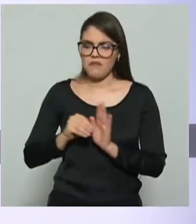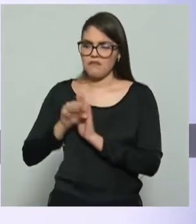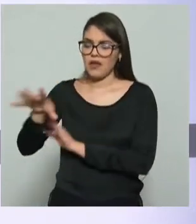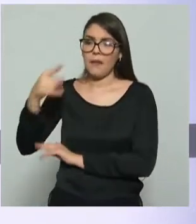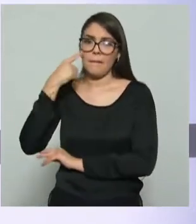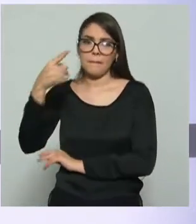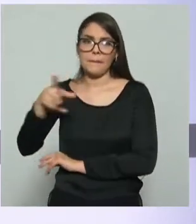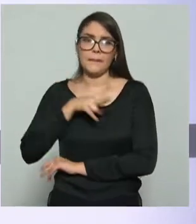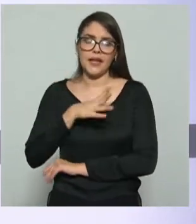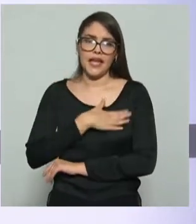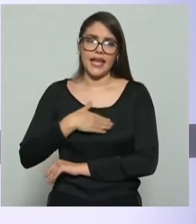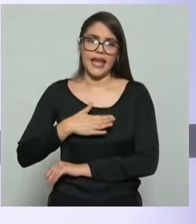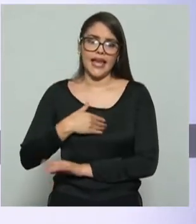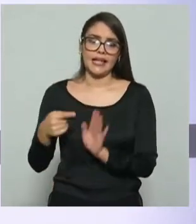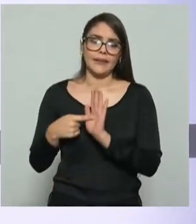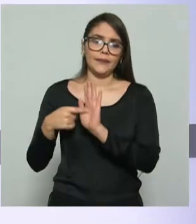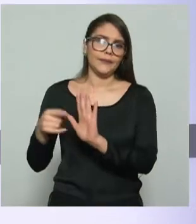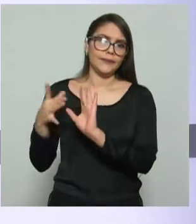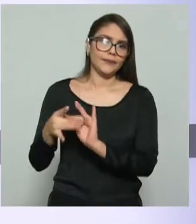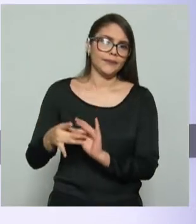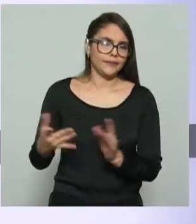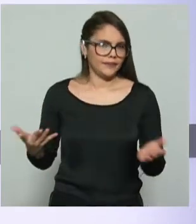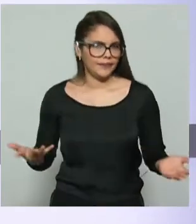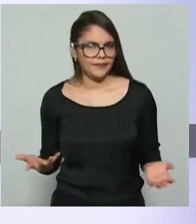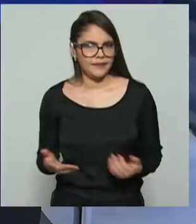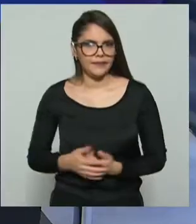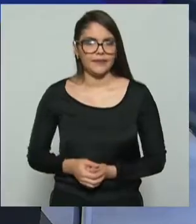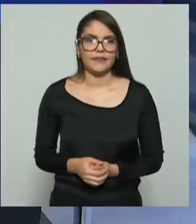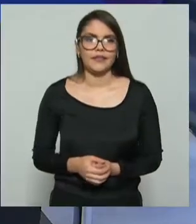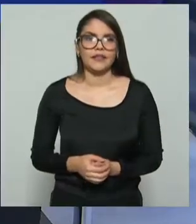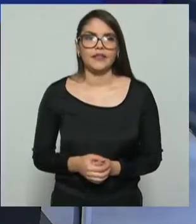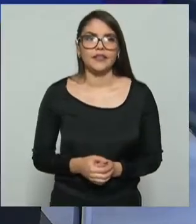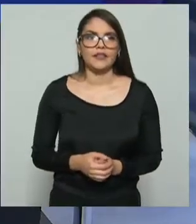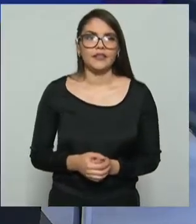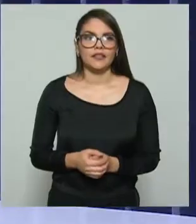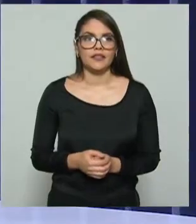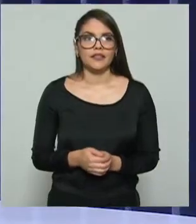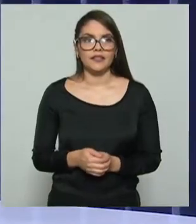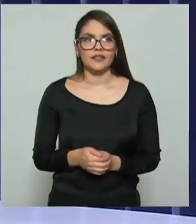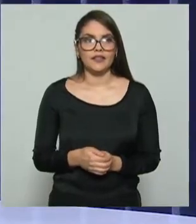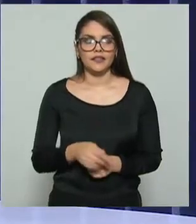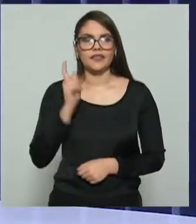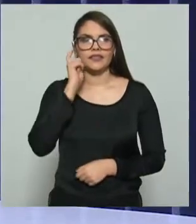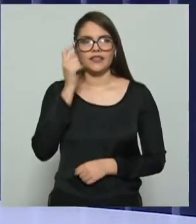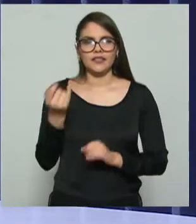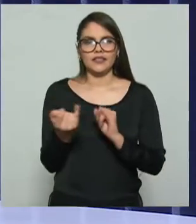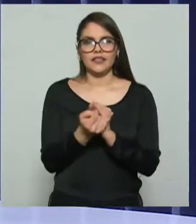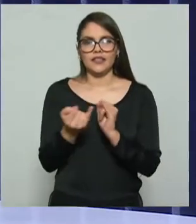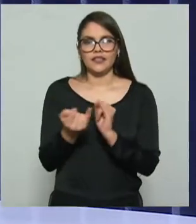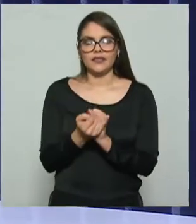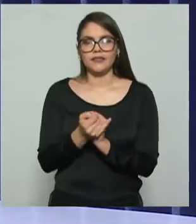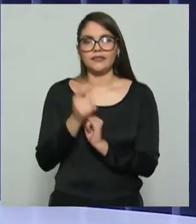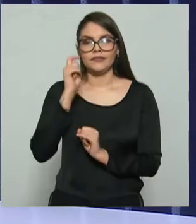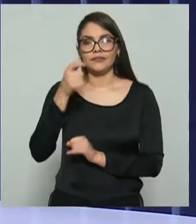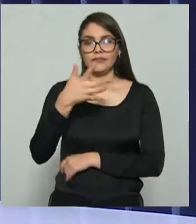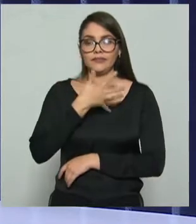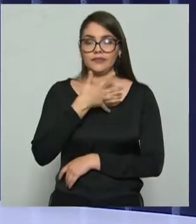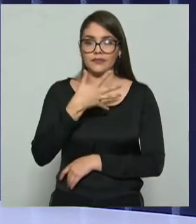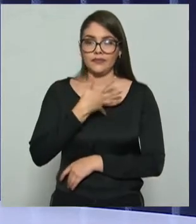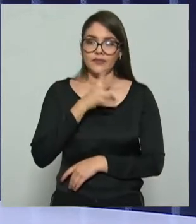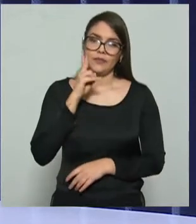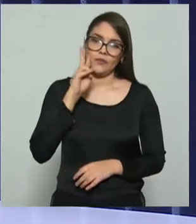hijos para ejercer una violencia contra estas mujeres. Y eso también ocurre, algunas mujeres también envían esos videos, en fin, o